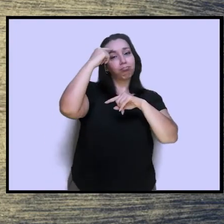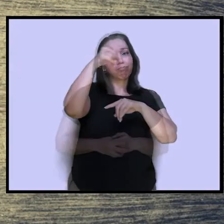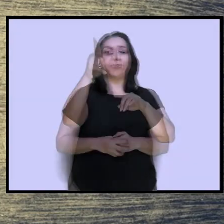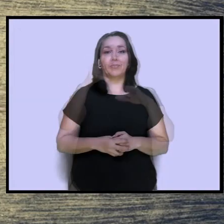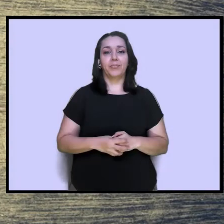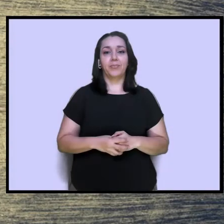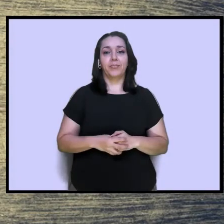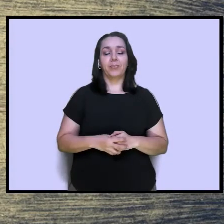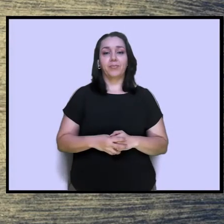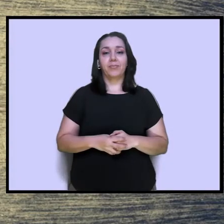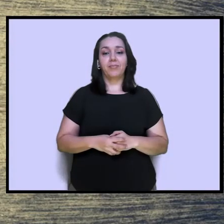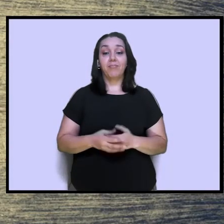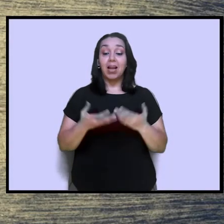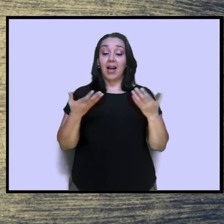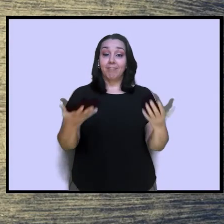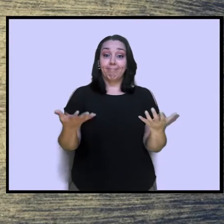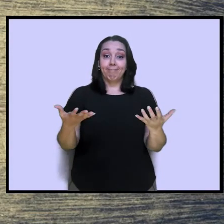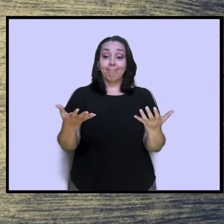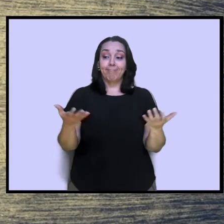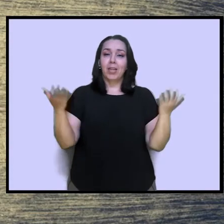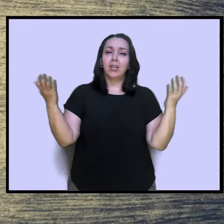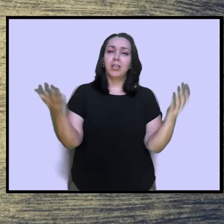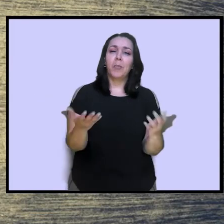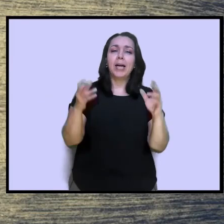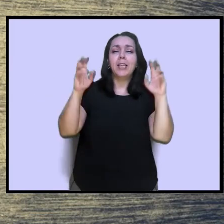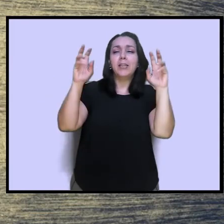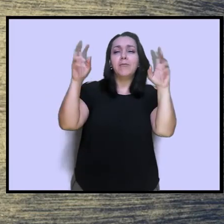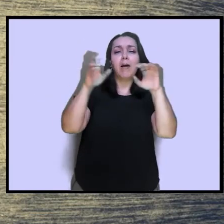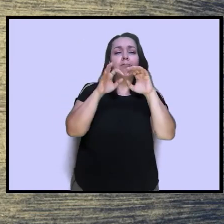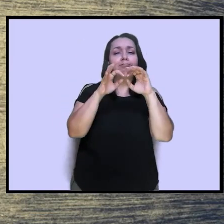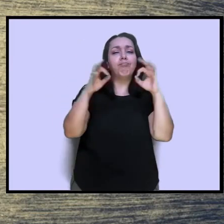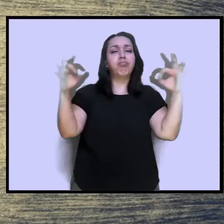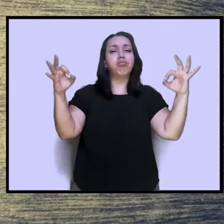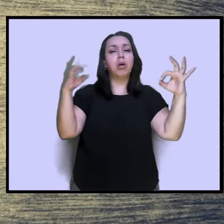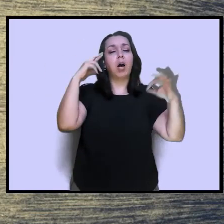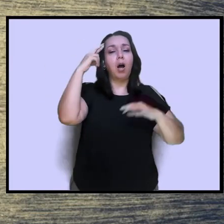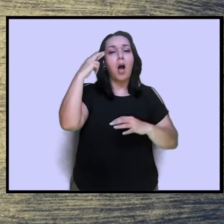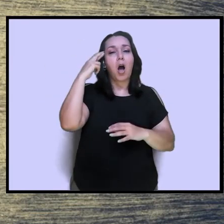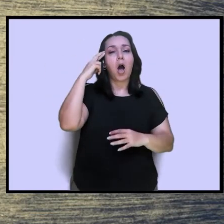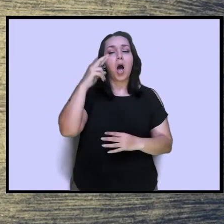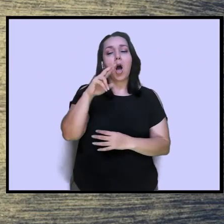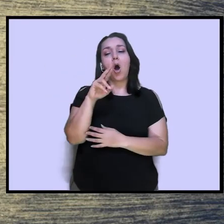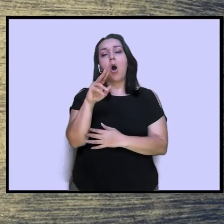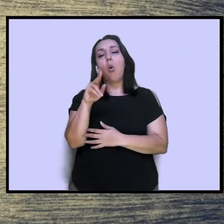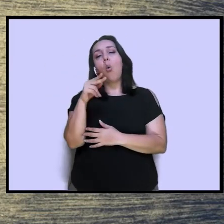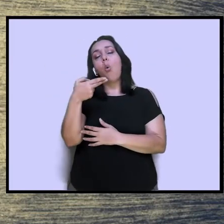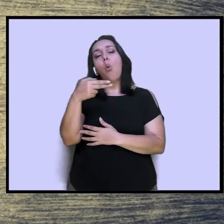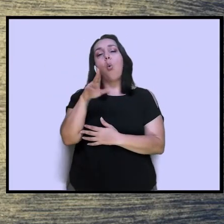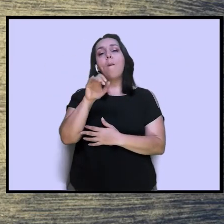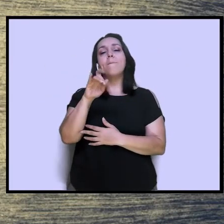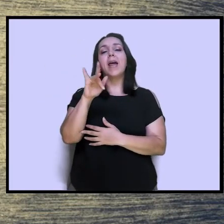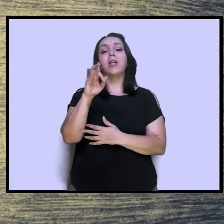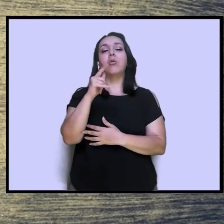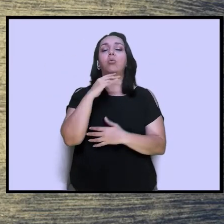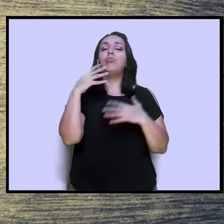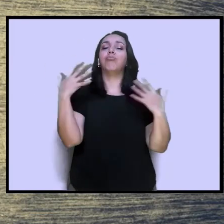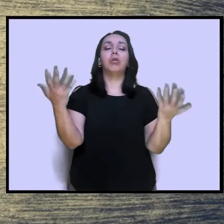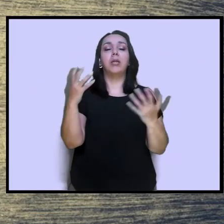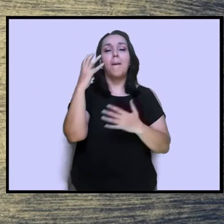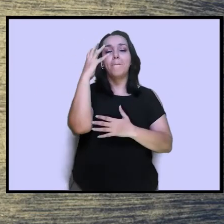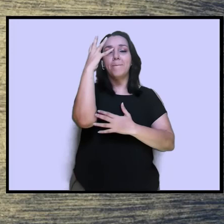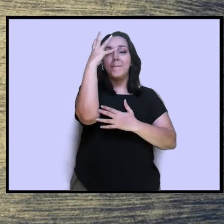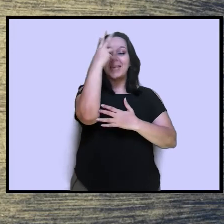intercultural. Les dejamos con esta frase reflexiva de Umberto Eco. La belleza